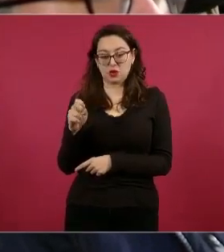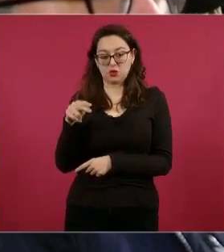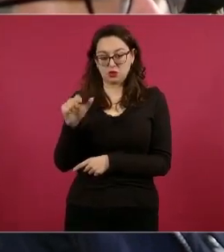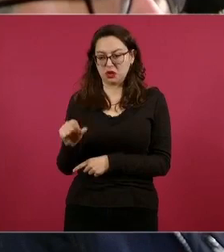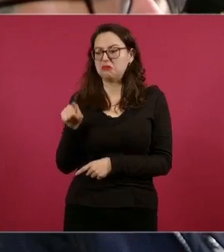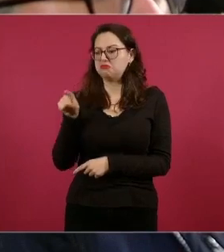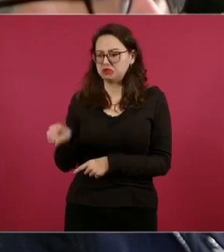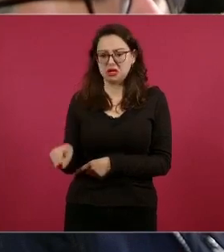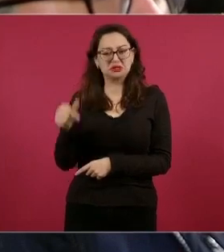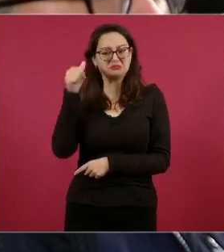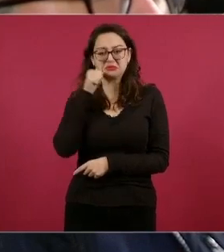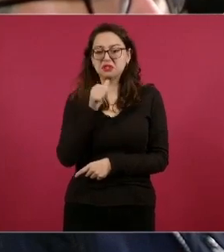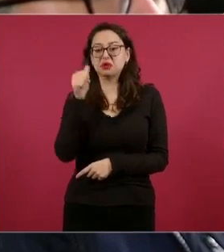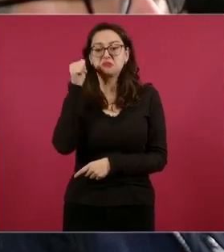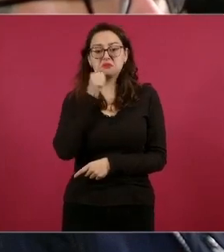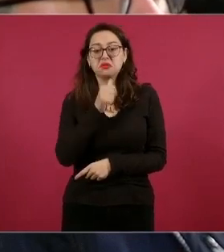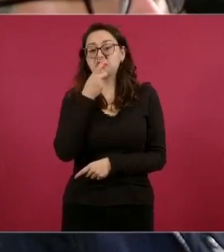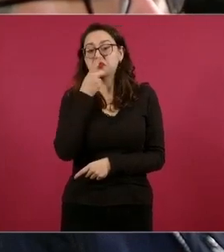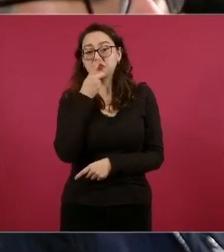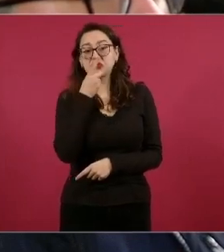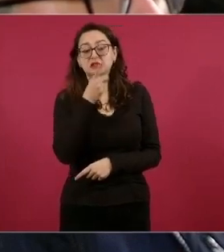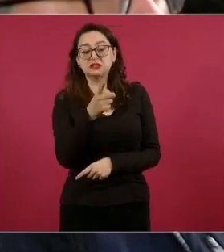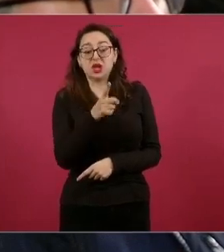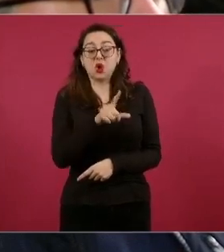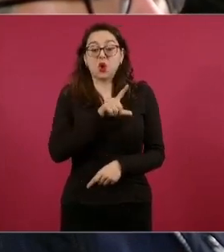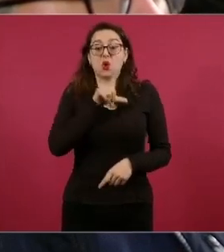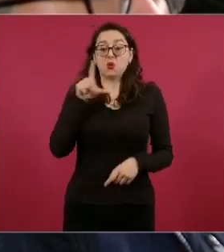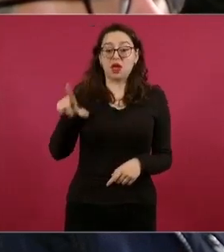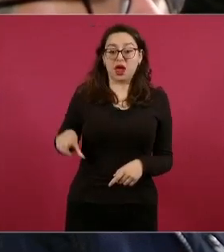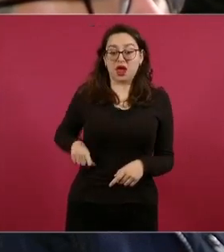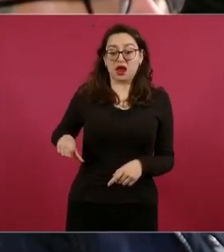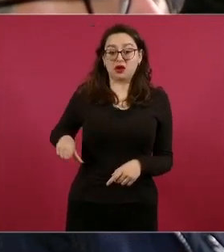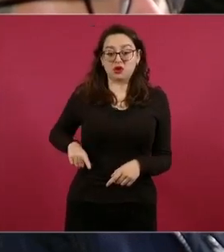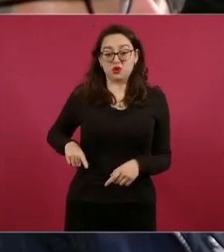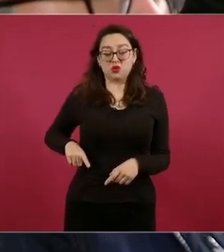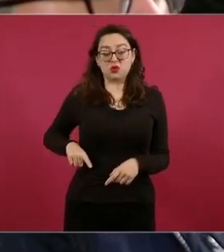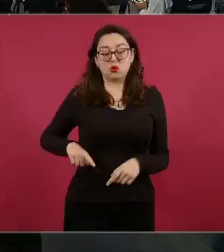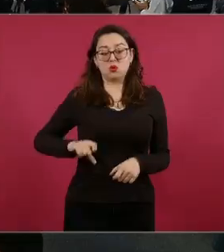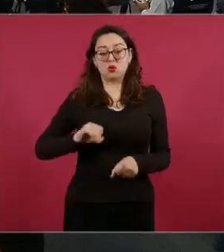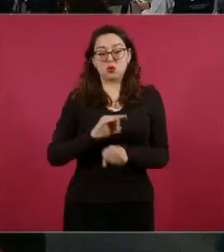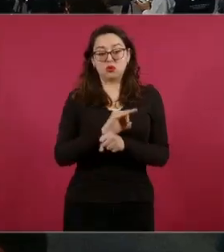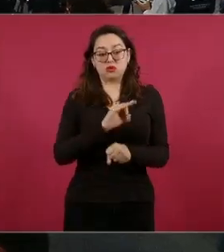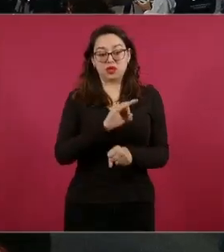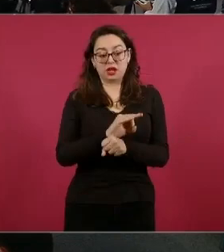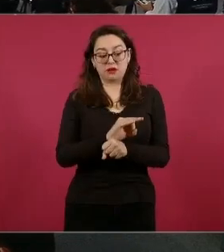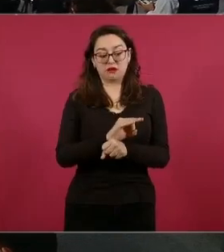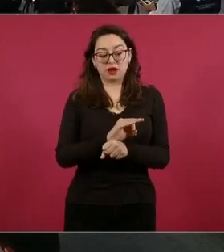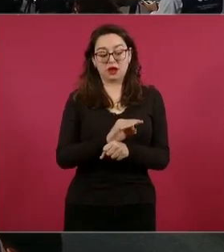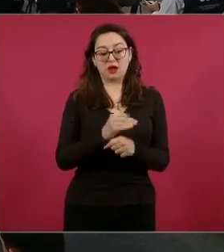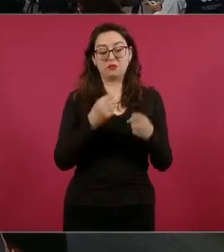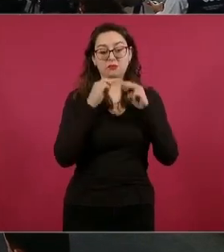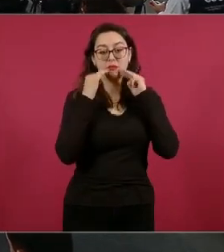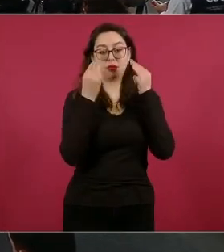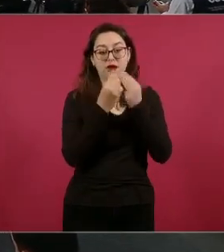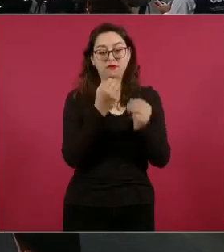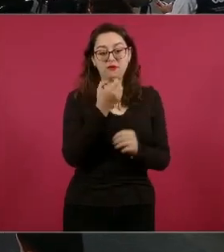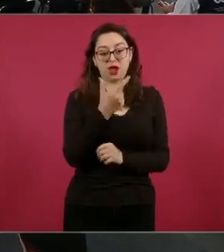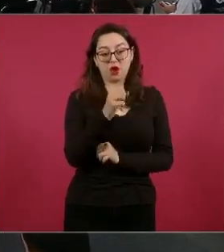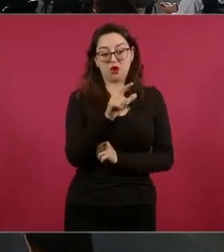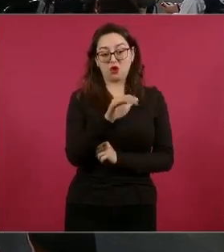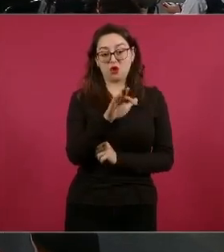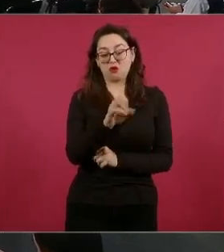lo ocultaba, decía que había otra parte del gobierno que protegía al cártel del Golfo. ¿Qué van a